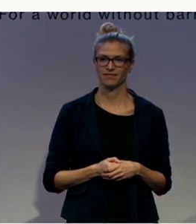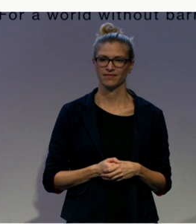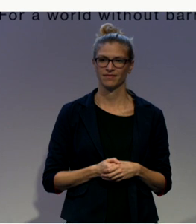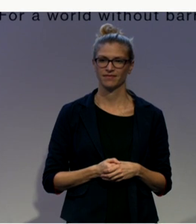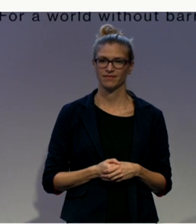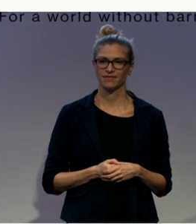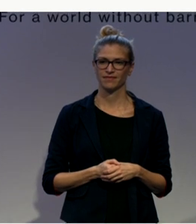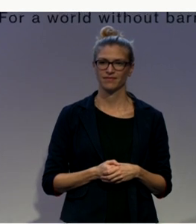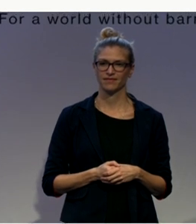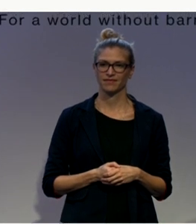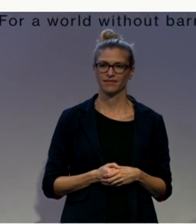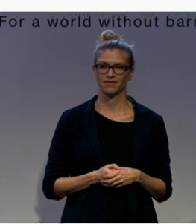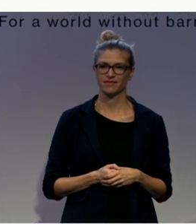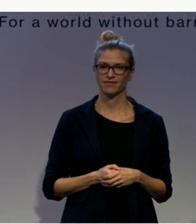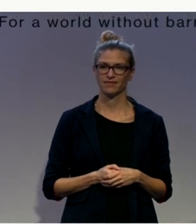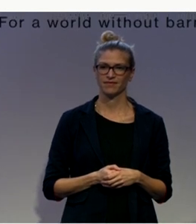incluyendo